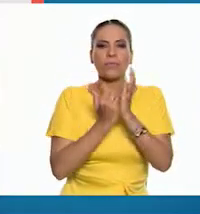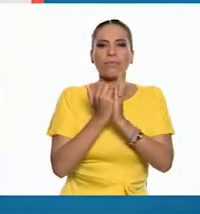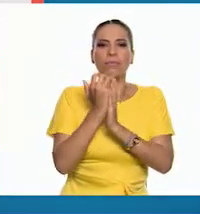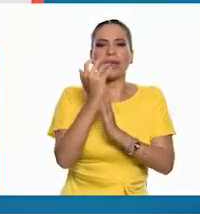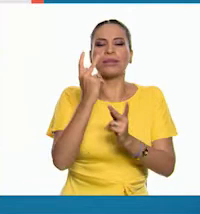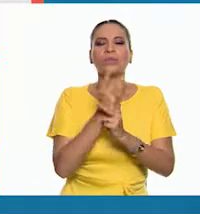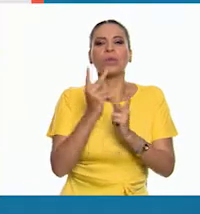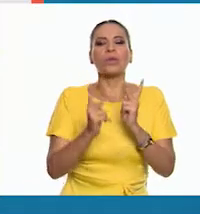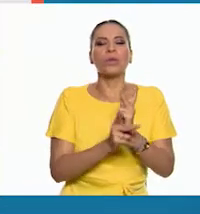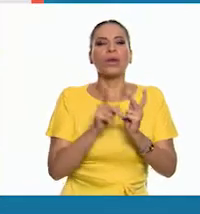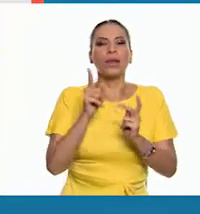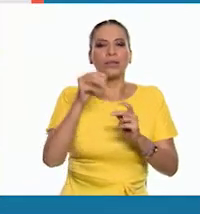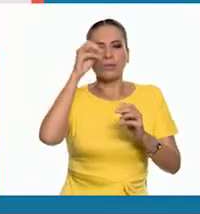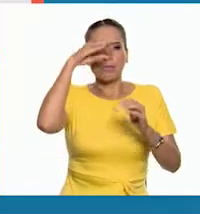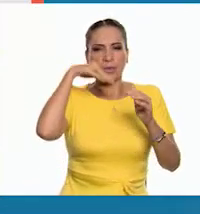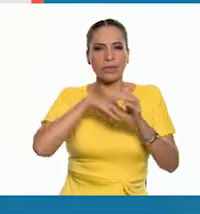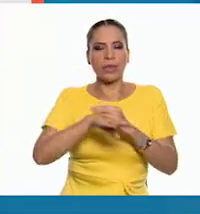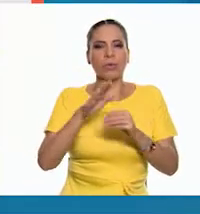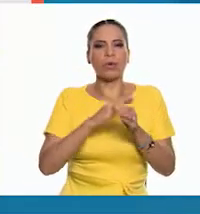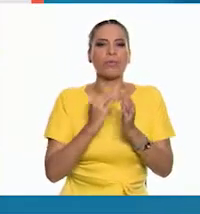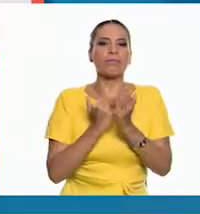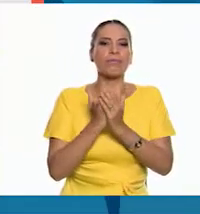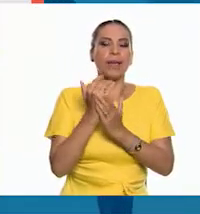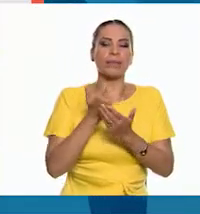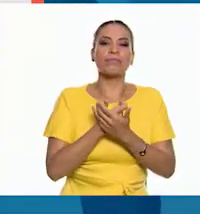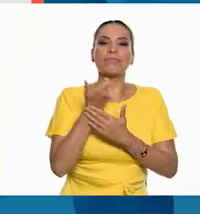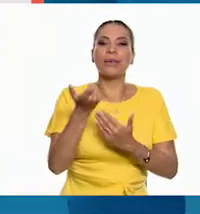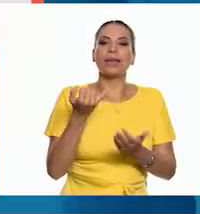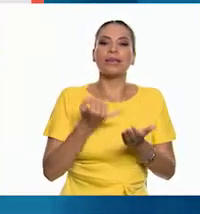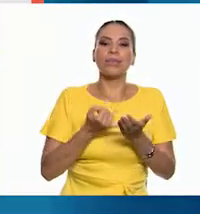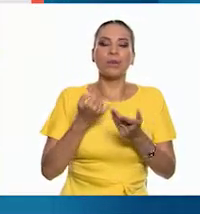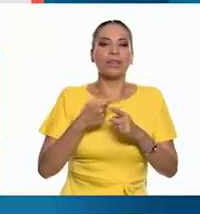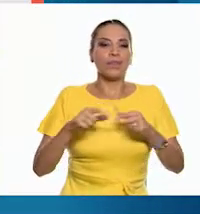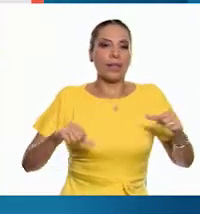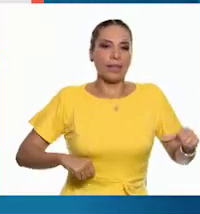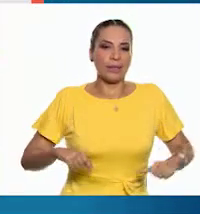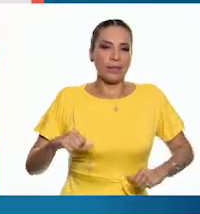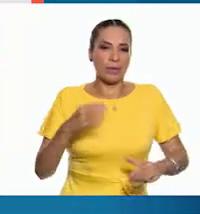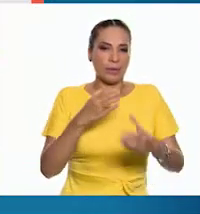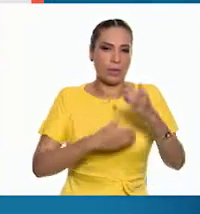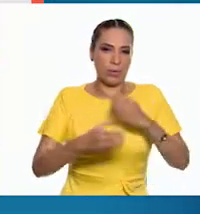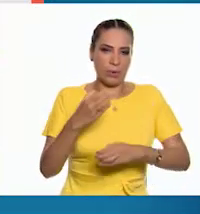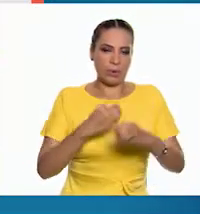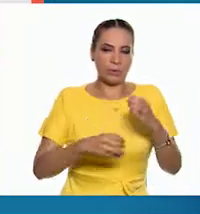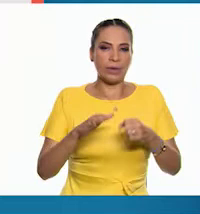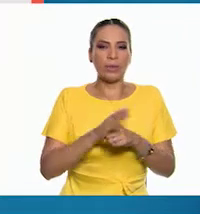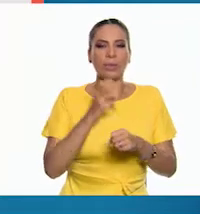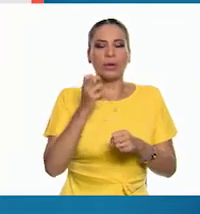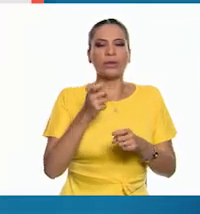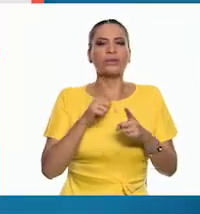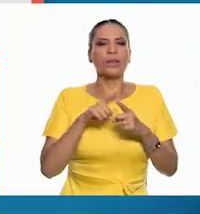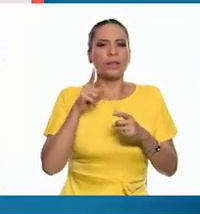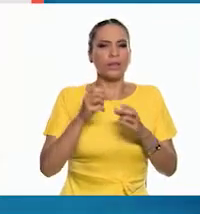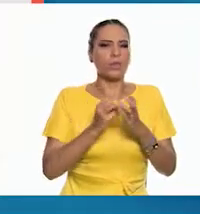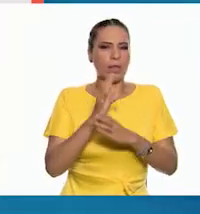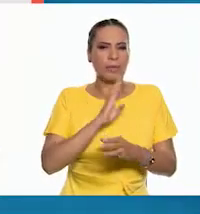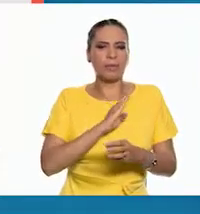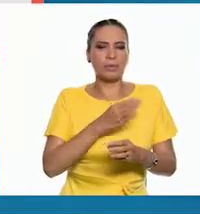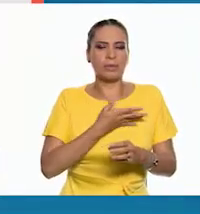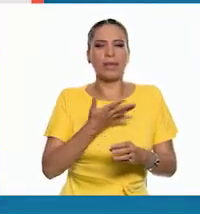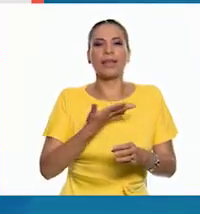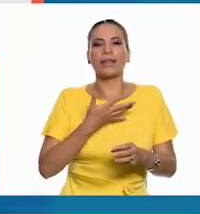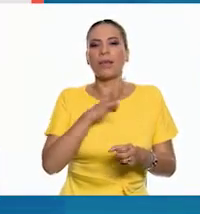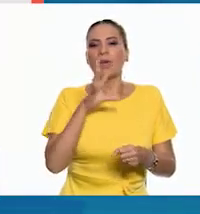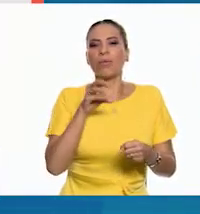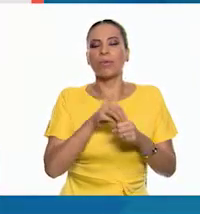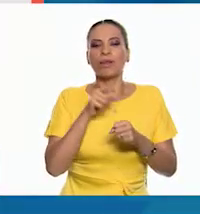producción minera, por medio del aumento de impuestos sobre las actividades comerciales y de que en la Nueva España quedara